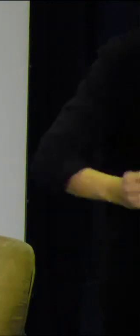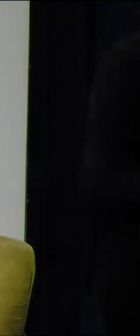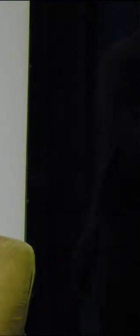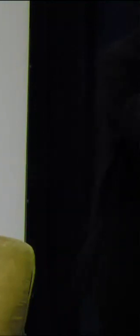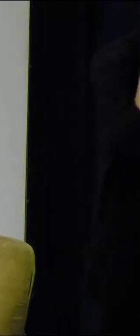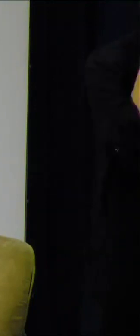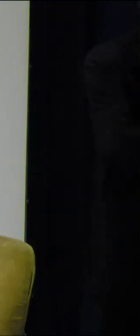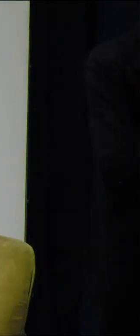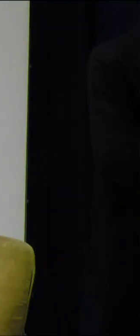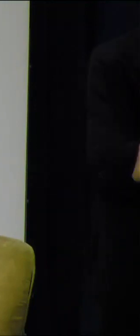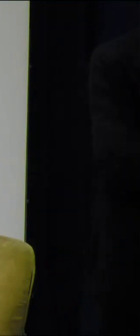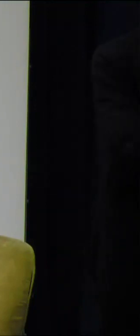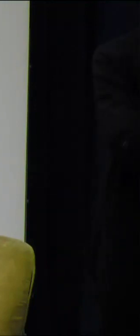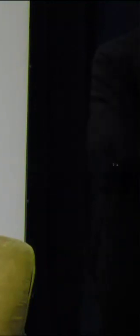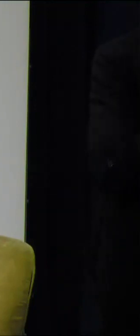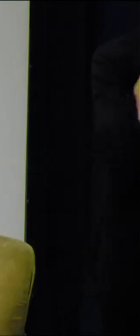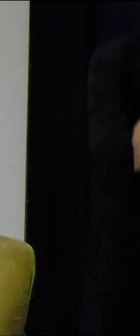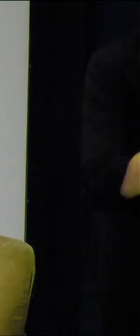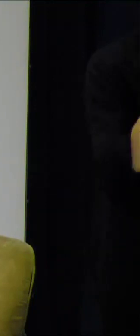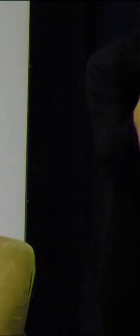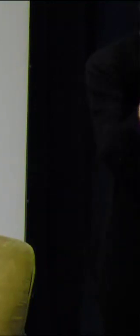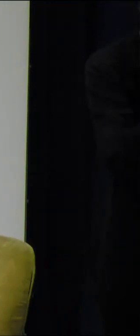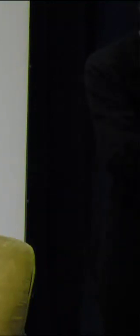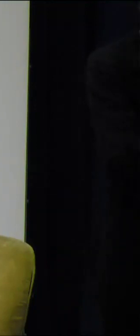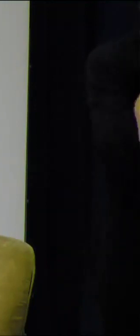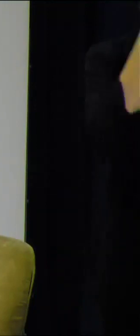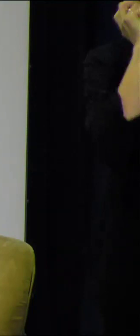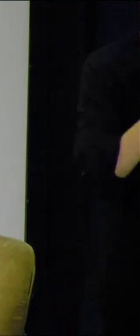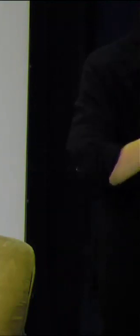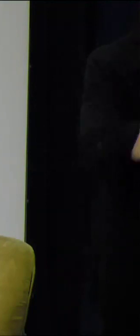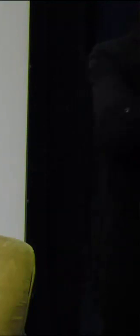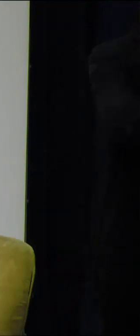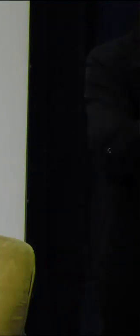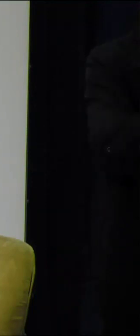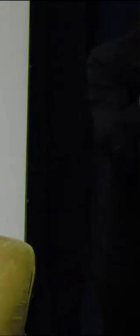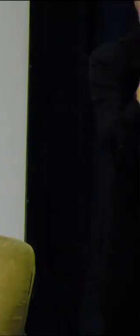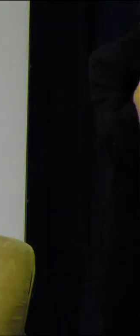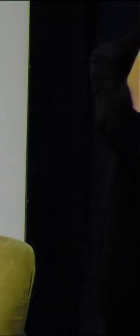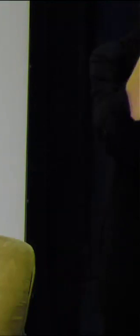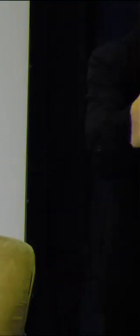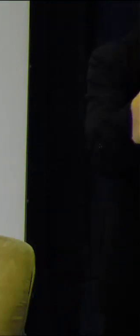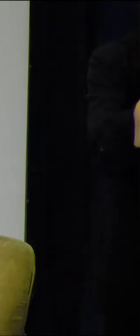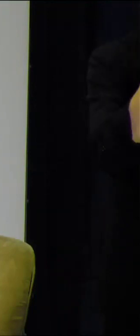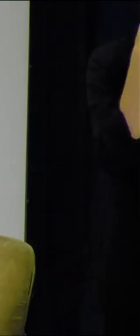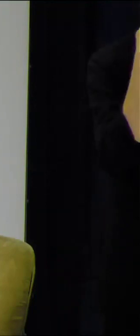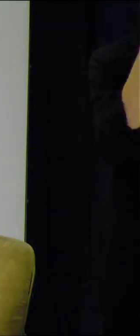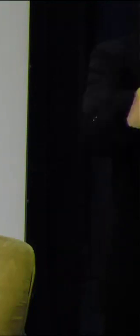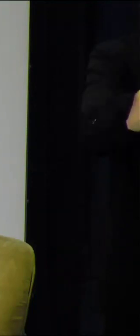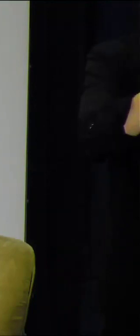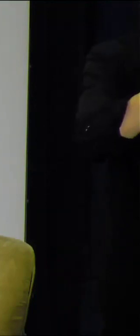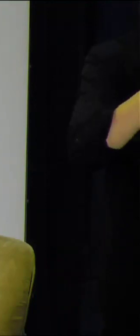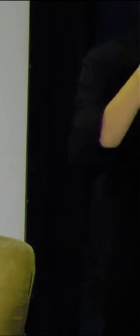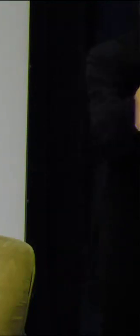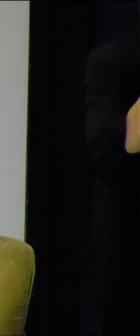Chile. Después tenemos a Martín Gessa. Martín, ex intendente de Pinamar durante